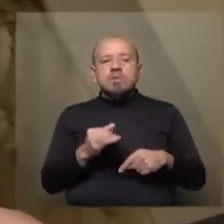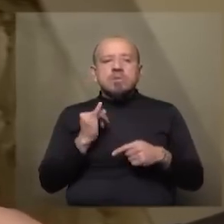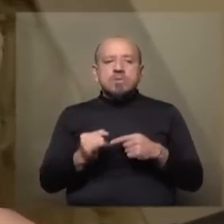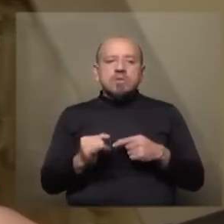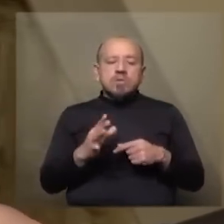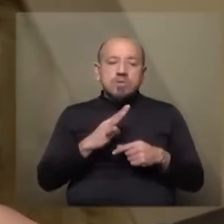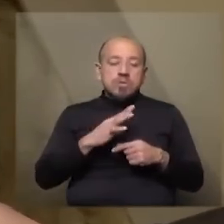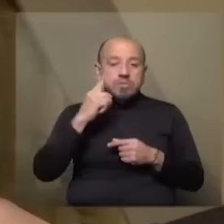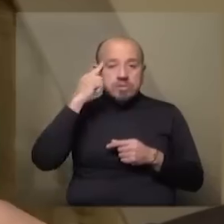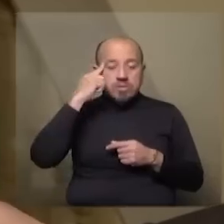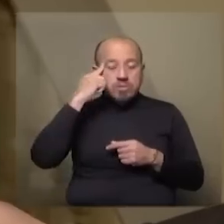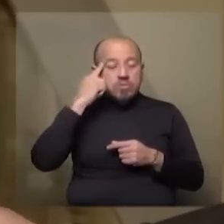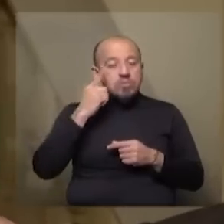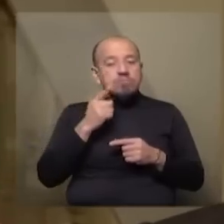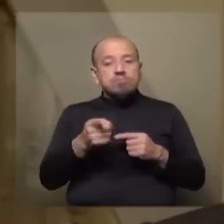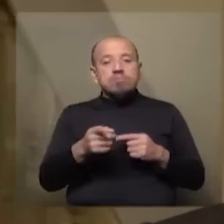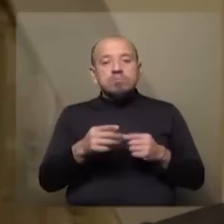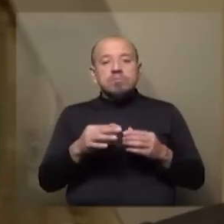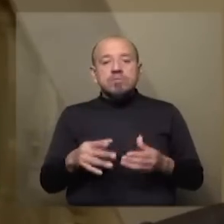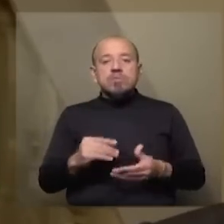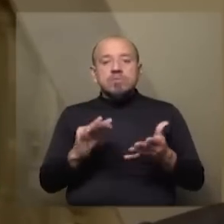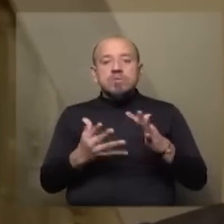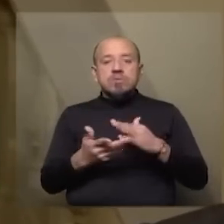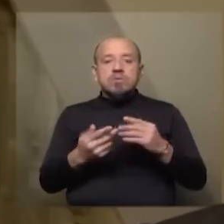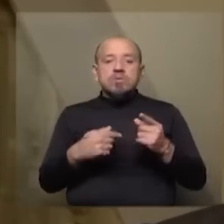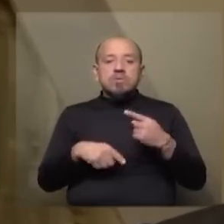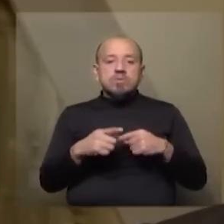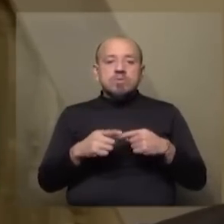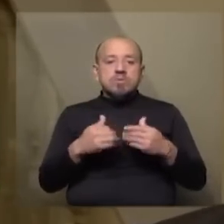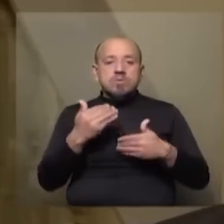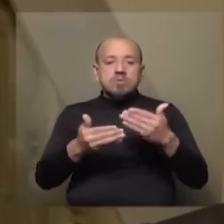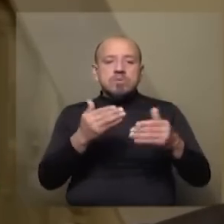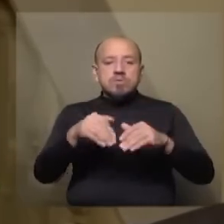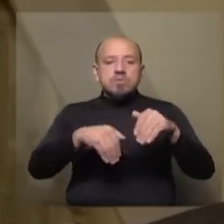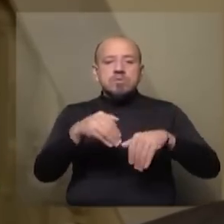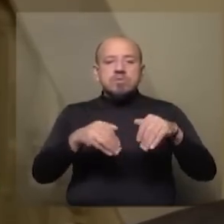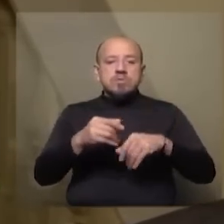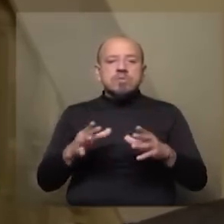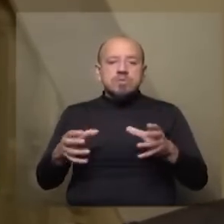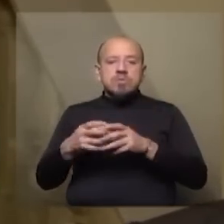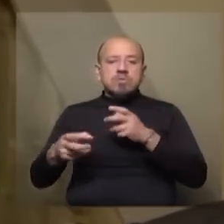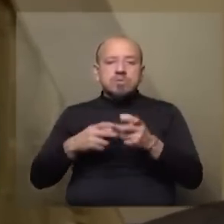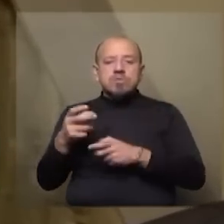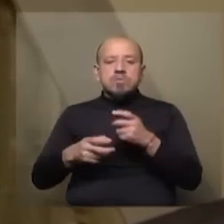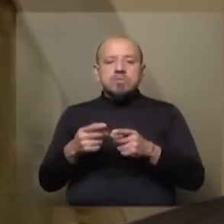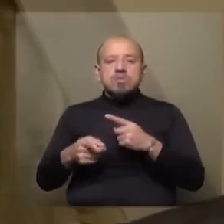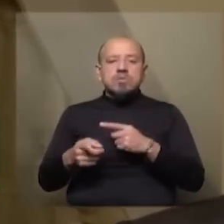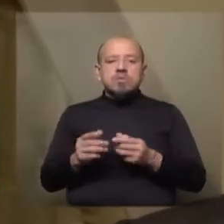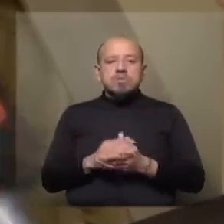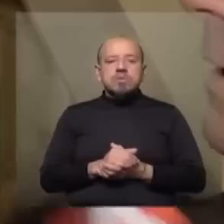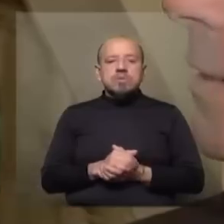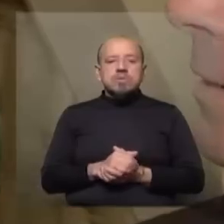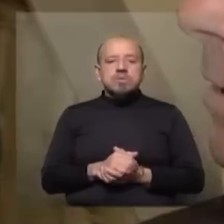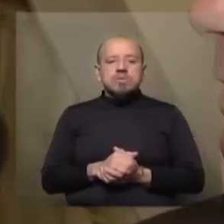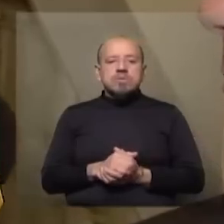todos hemos entendido es que el instrumento para llevar adelante este las próximas elecciones es a través de una coalición o a través de este nuevo lema